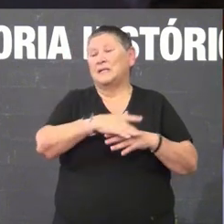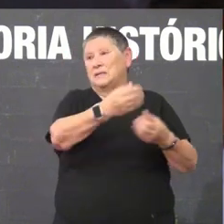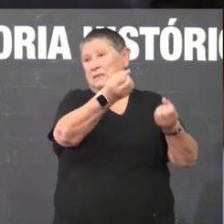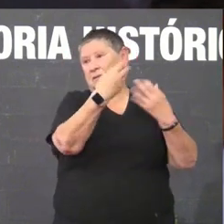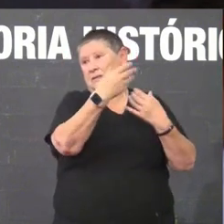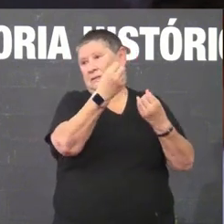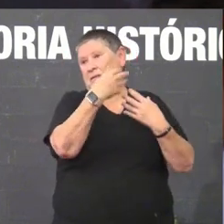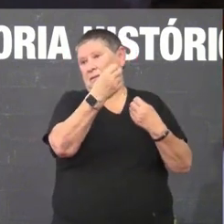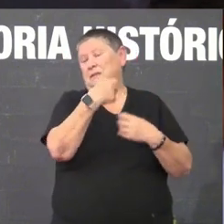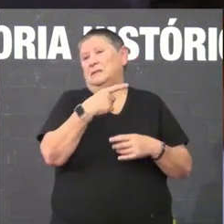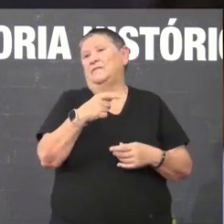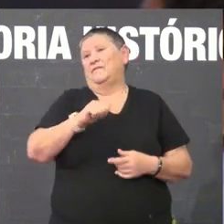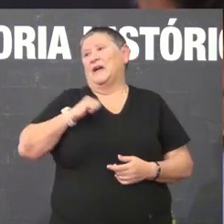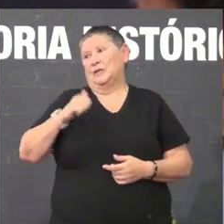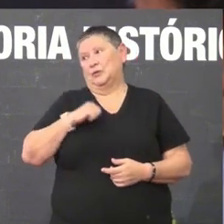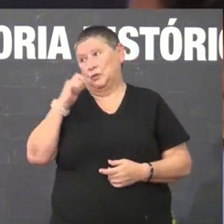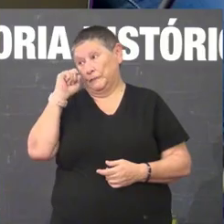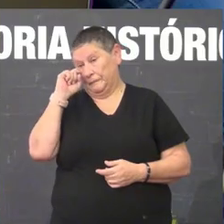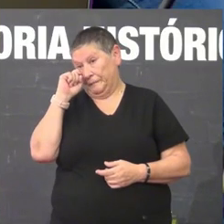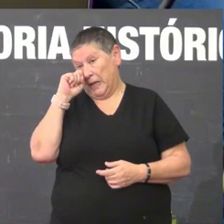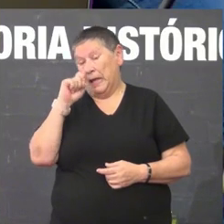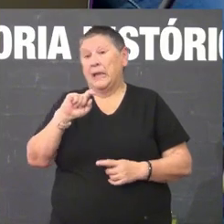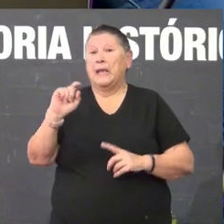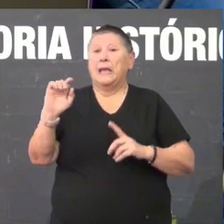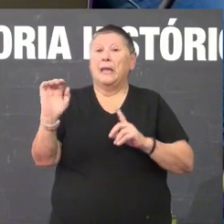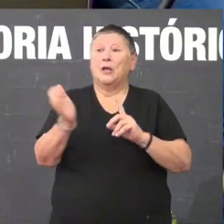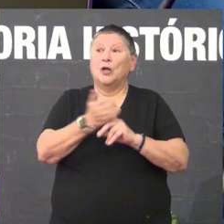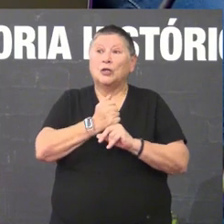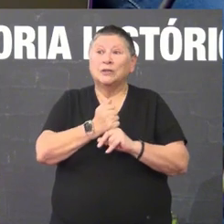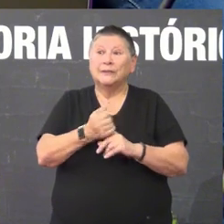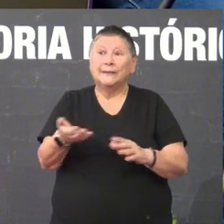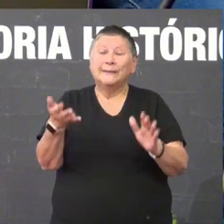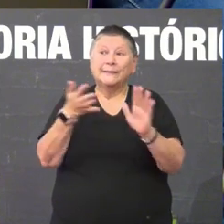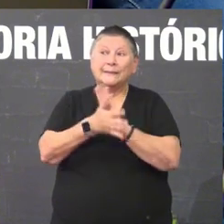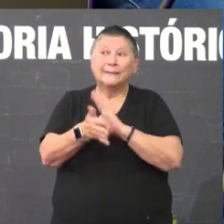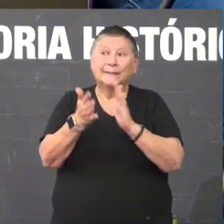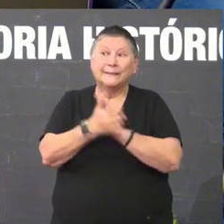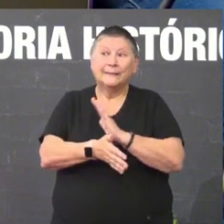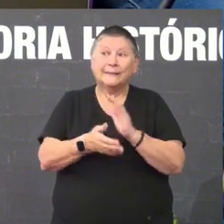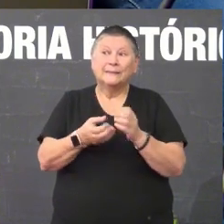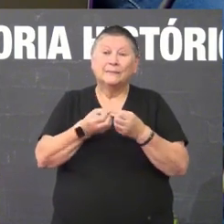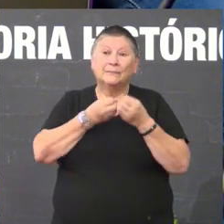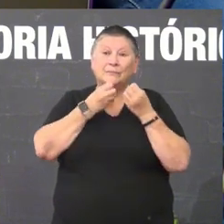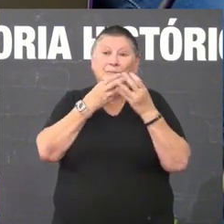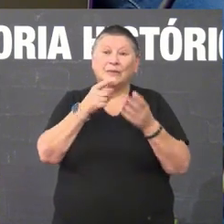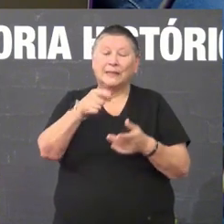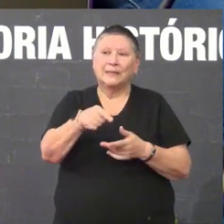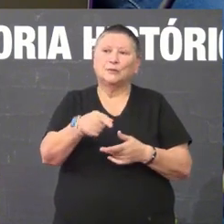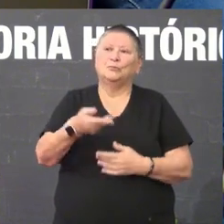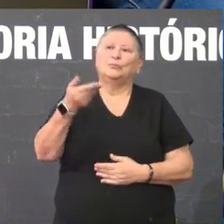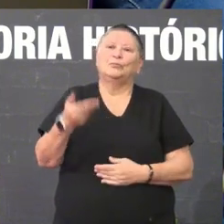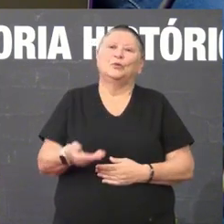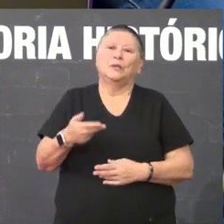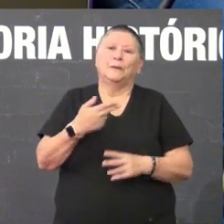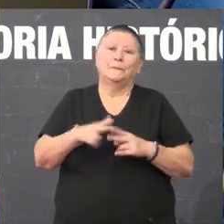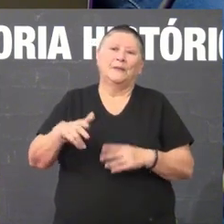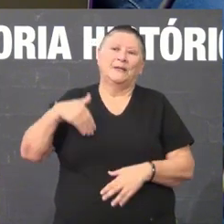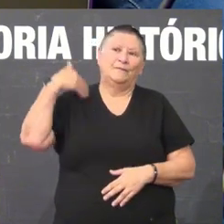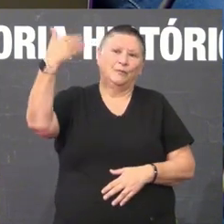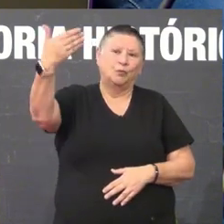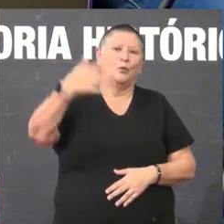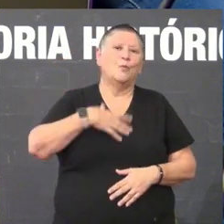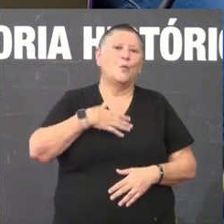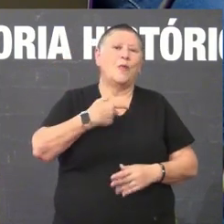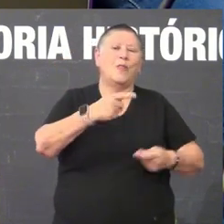yo creo que lograr ese relato es la clave del futuro que es lo que puede devolvernos las ideas